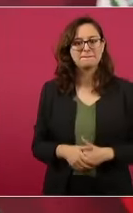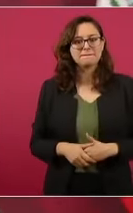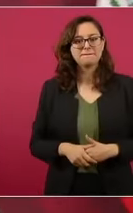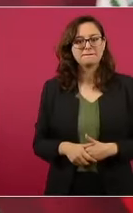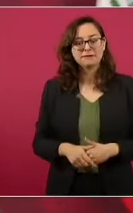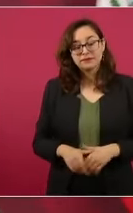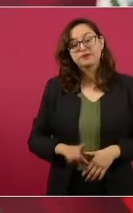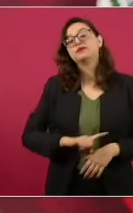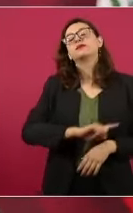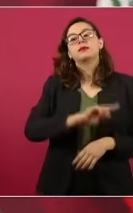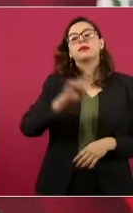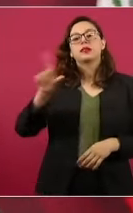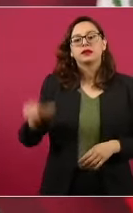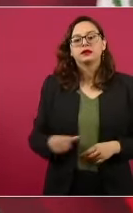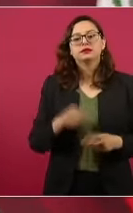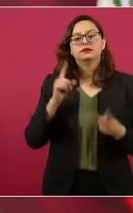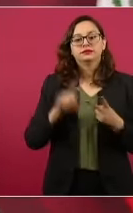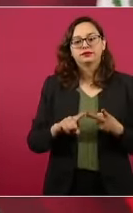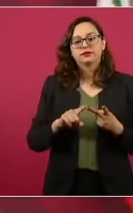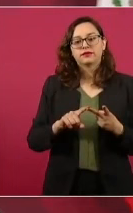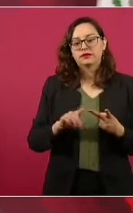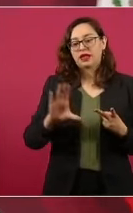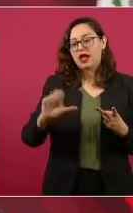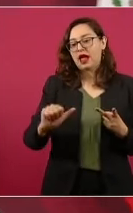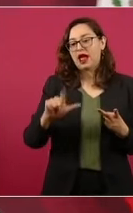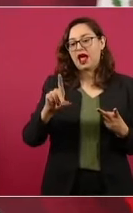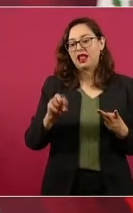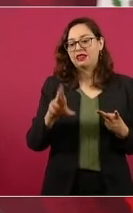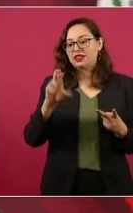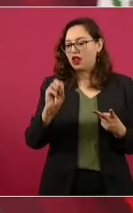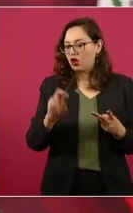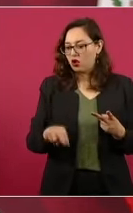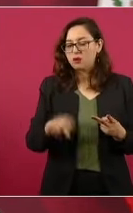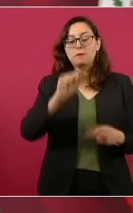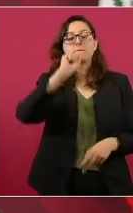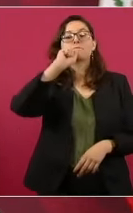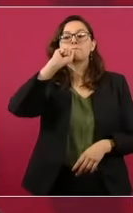que Calderón ayuda